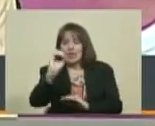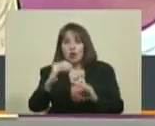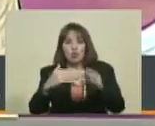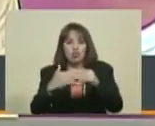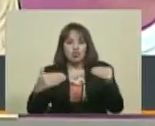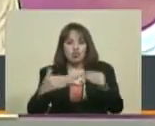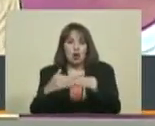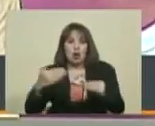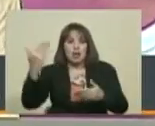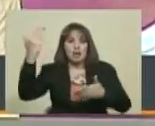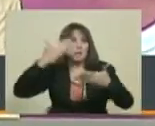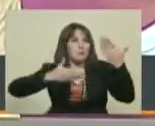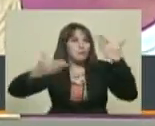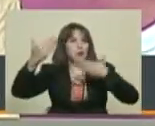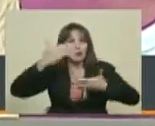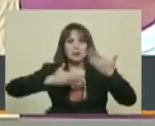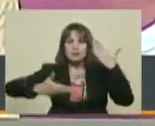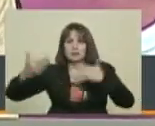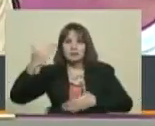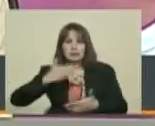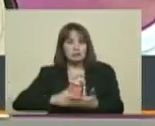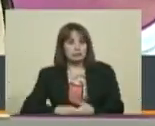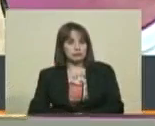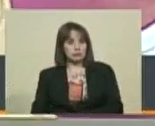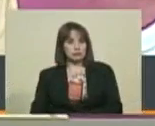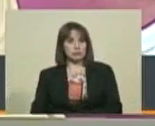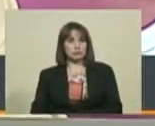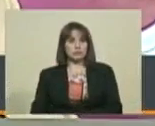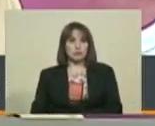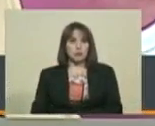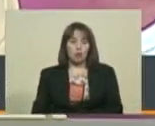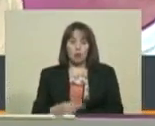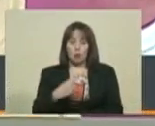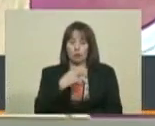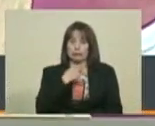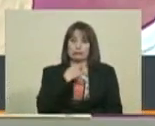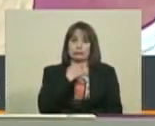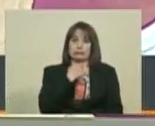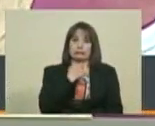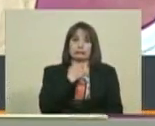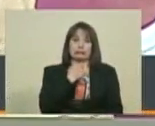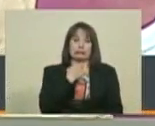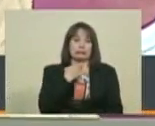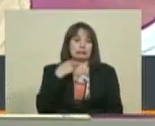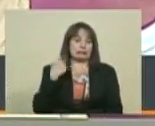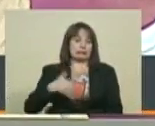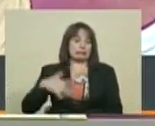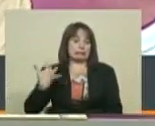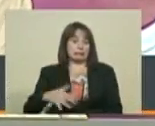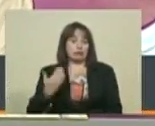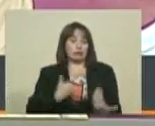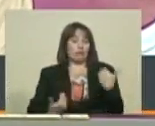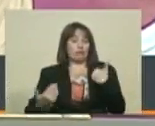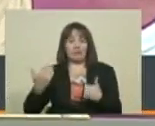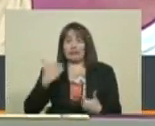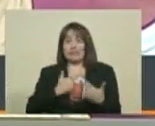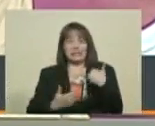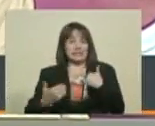importaciones, a una de las crisis más sufridas y